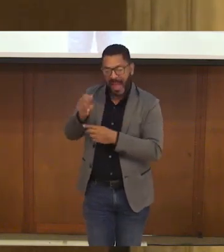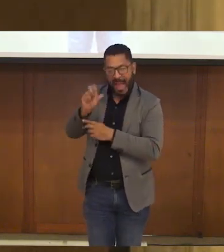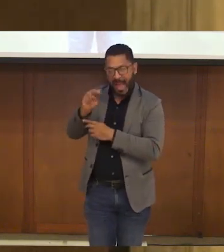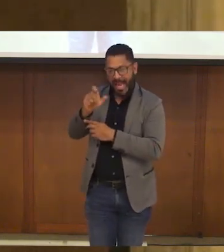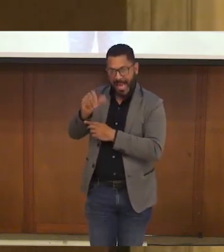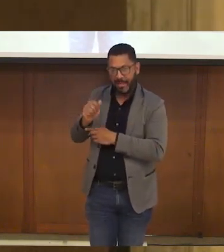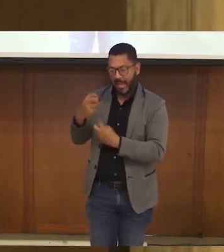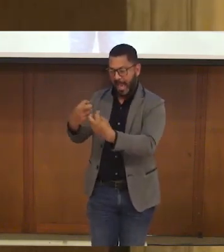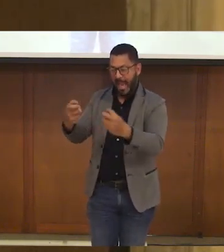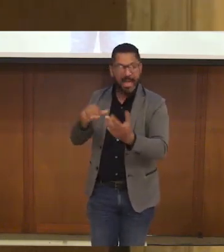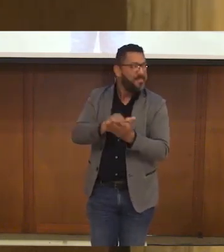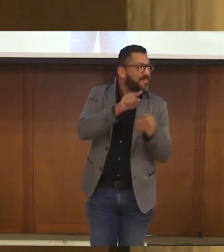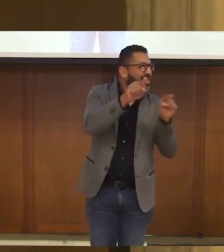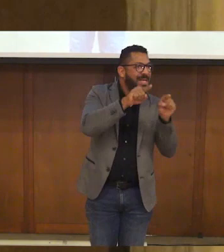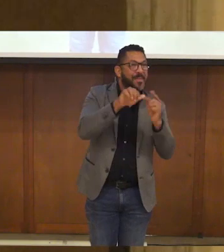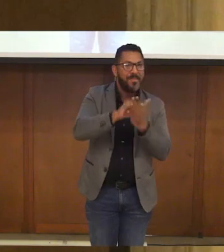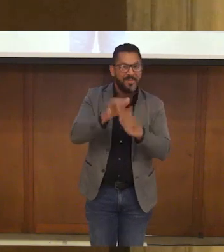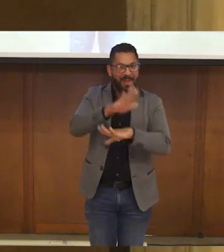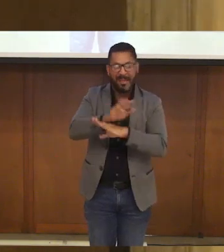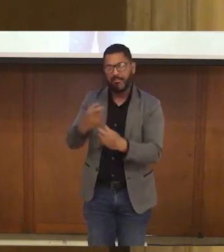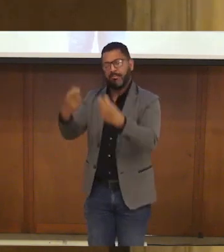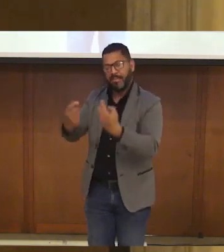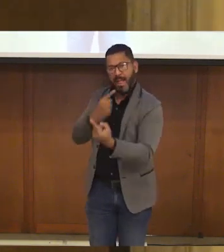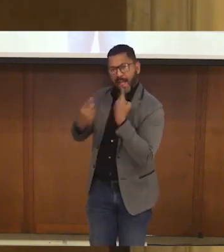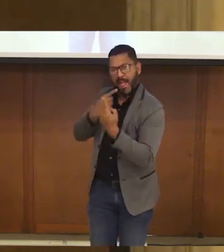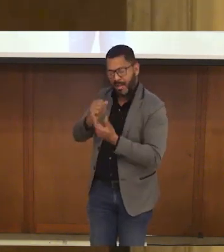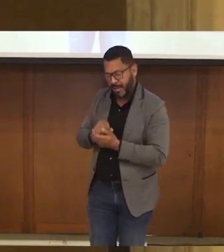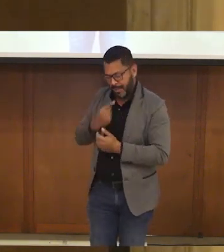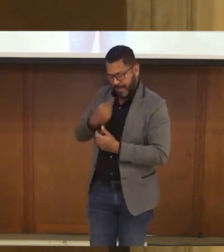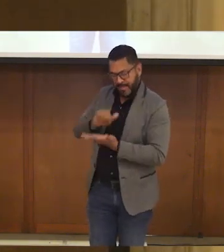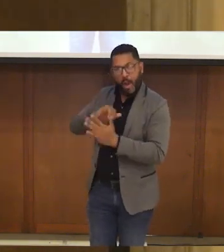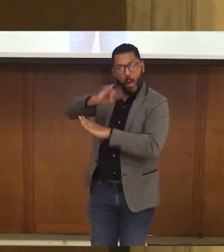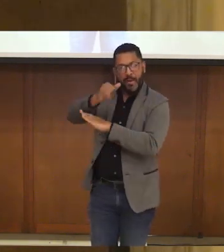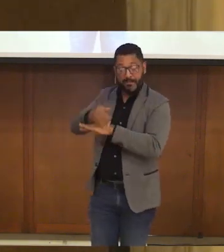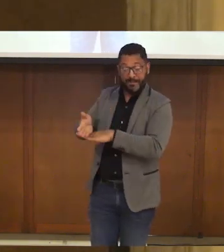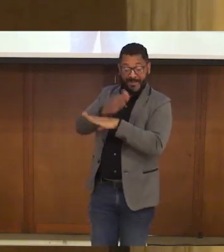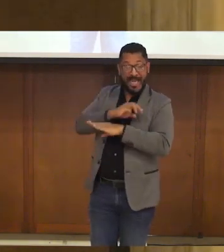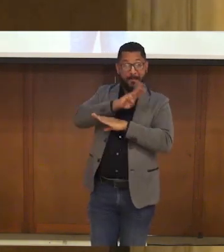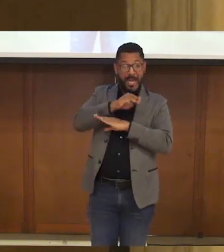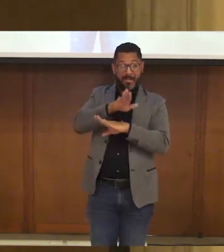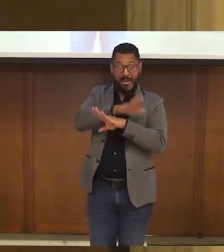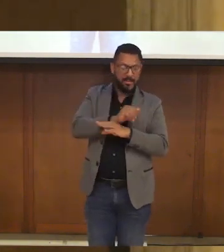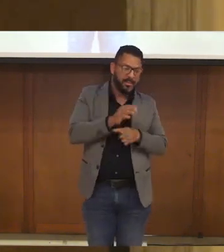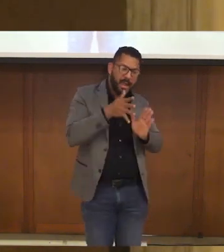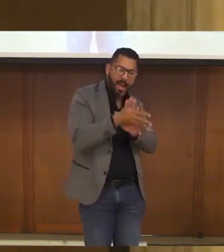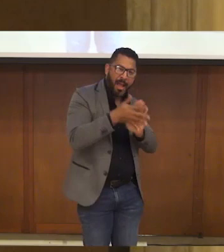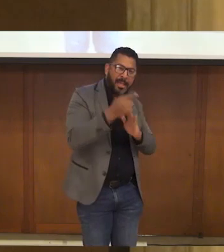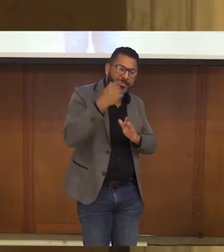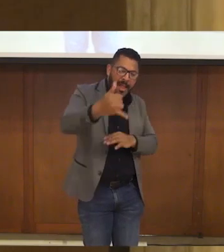que también estaban, bueno, varias personas de las que están acá estaban esa tarde también. Y yo el miércoles le